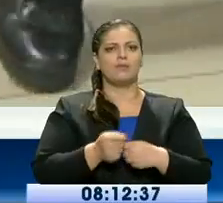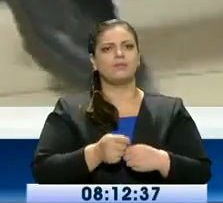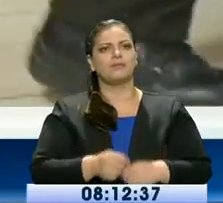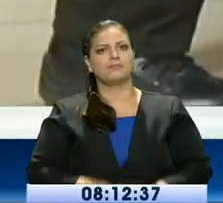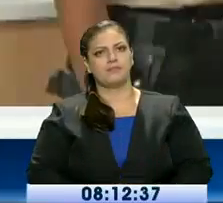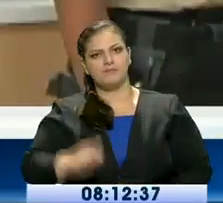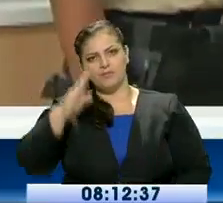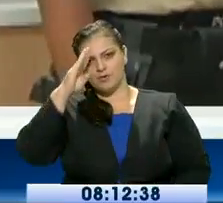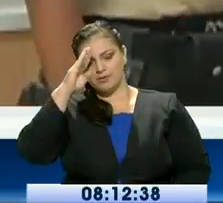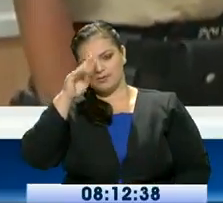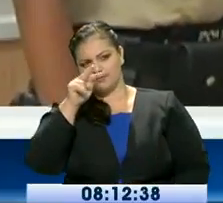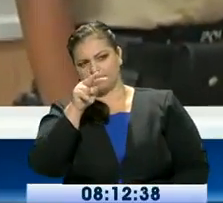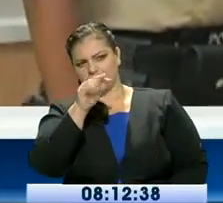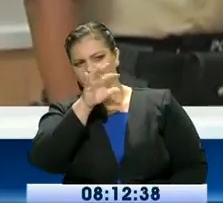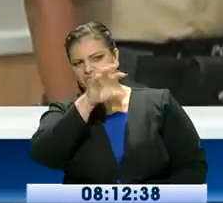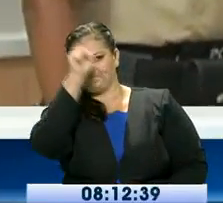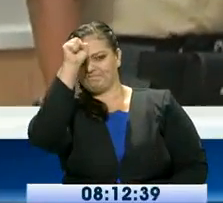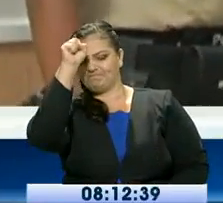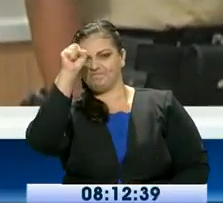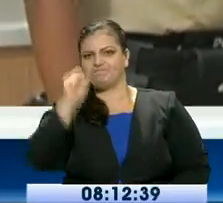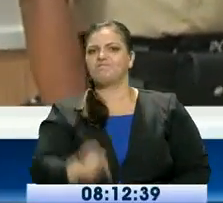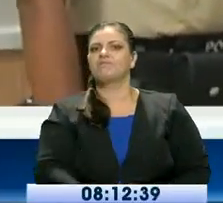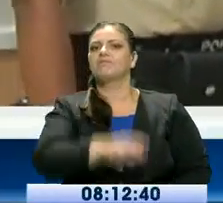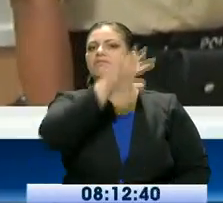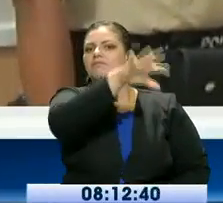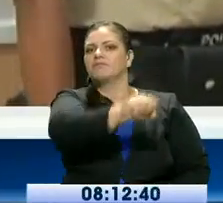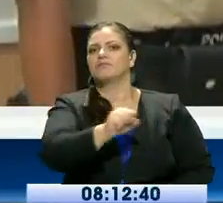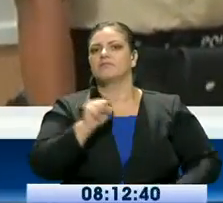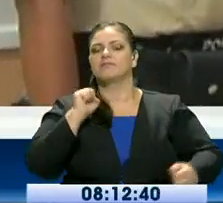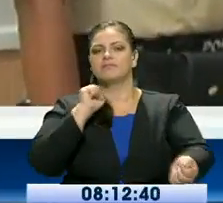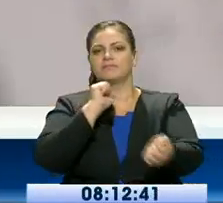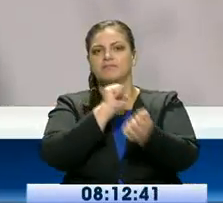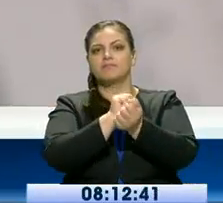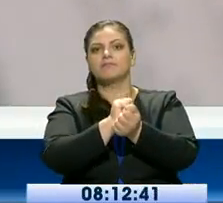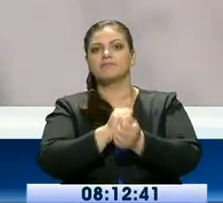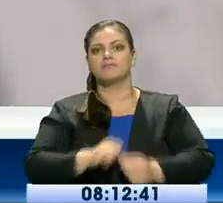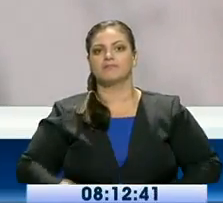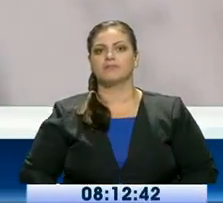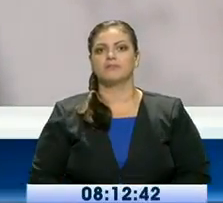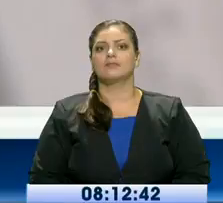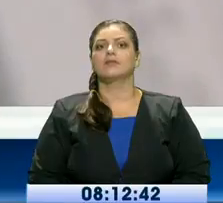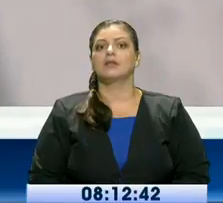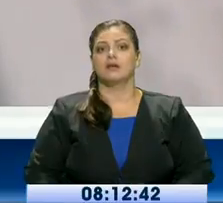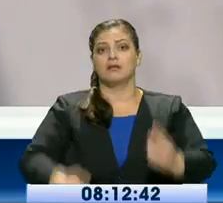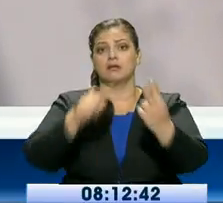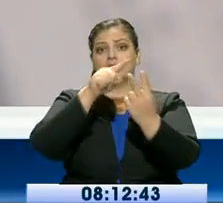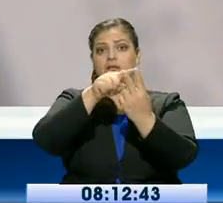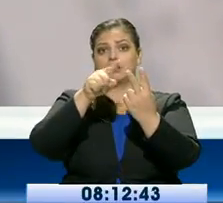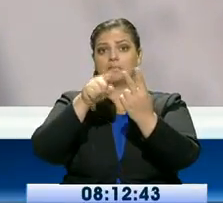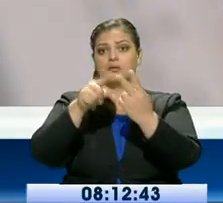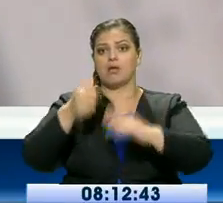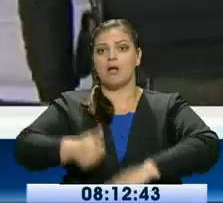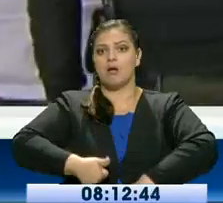de turno, uno por baja escala y otro en mediana, según la tabla de porte de sustancias ilícitas,